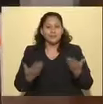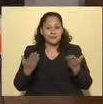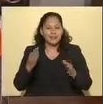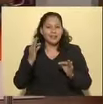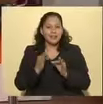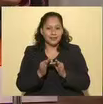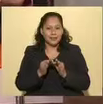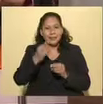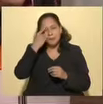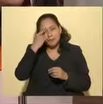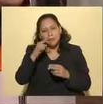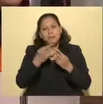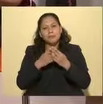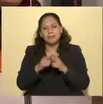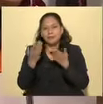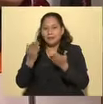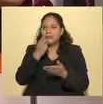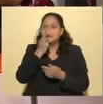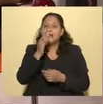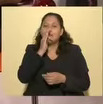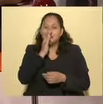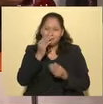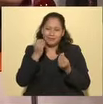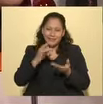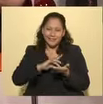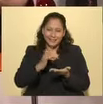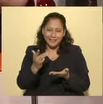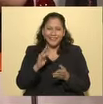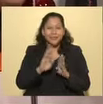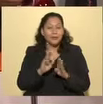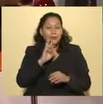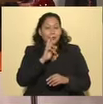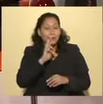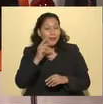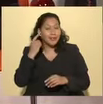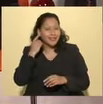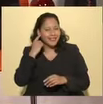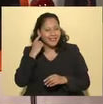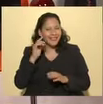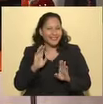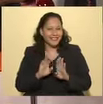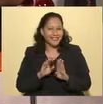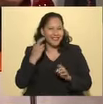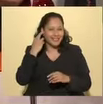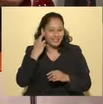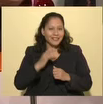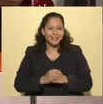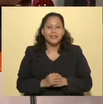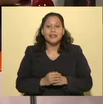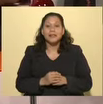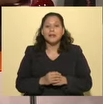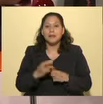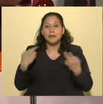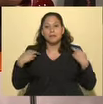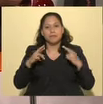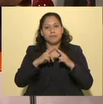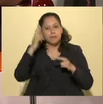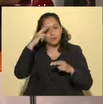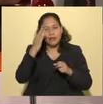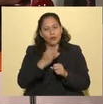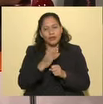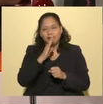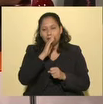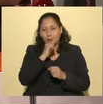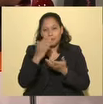Pues ya estamos listos para lo que decía Frank. Muchísimas gracias. Uh-huh. Estoy chiflidos. Mira, nos chiflan y todo. Pues Mr. Murray no puede estar con